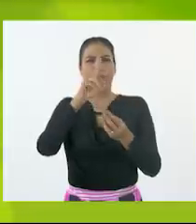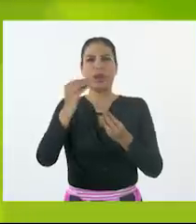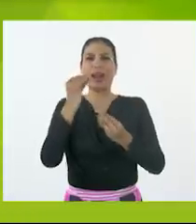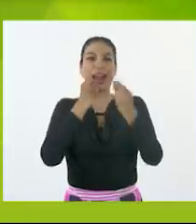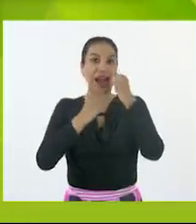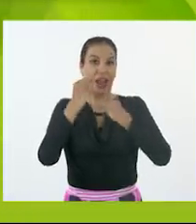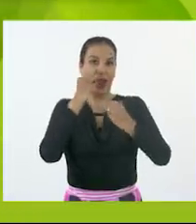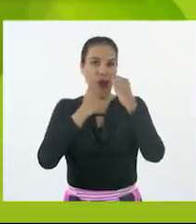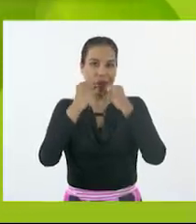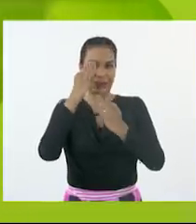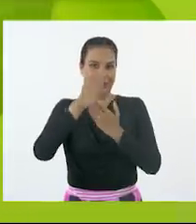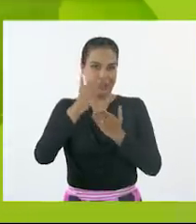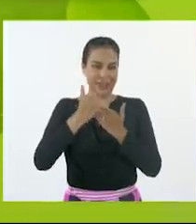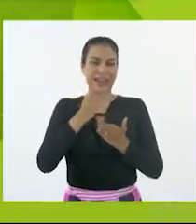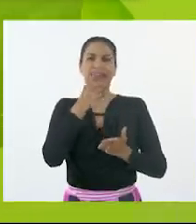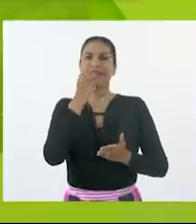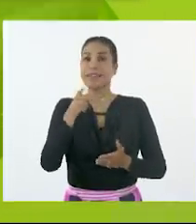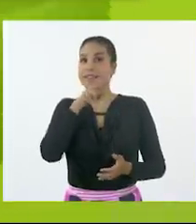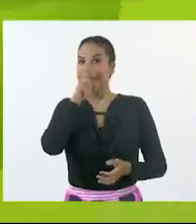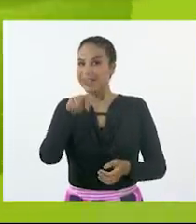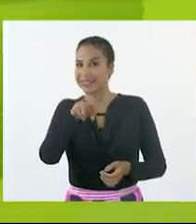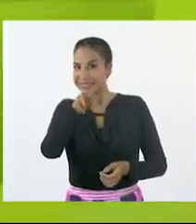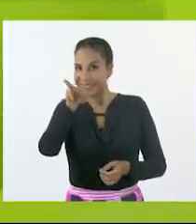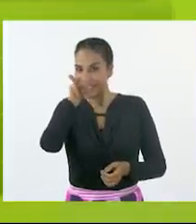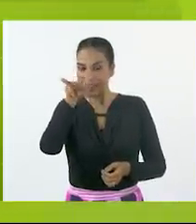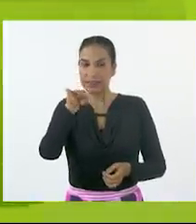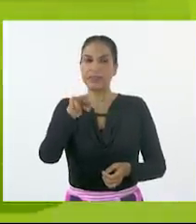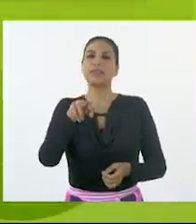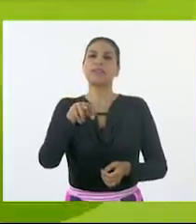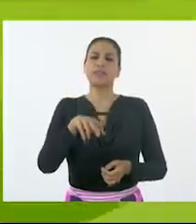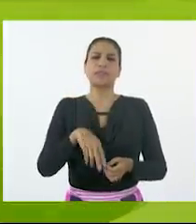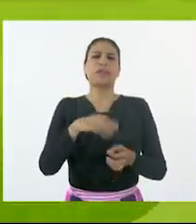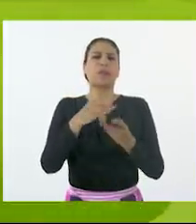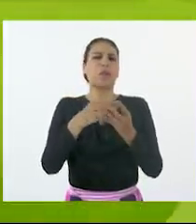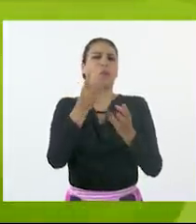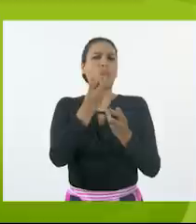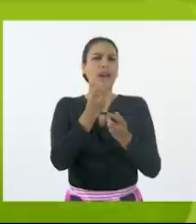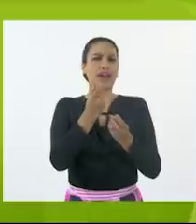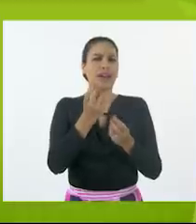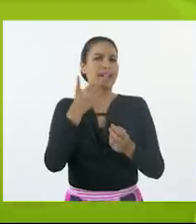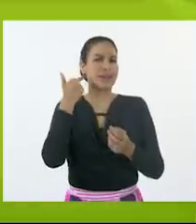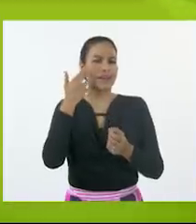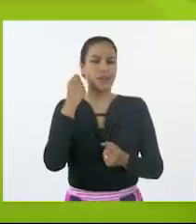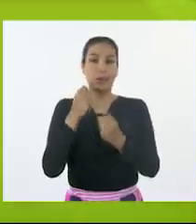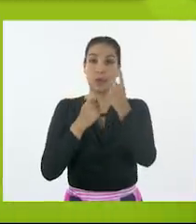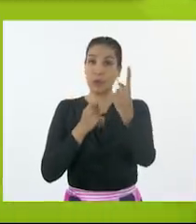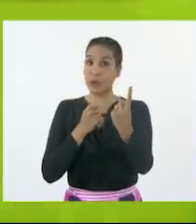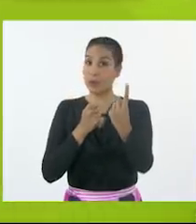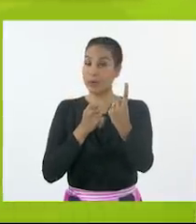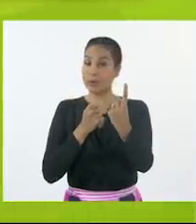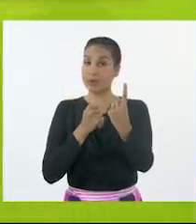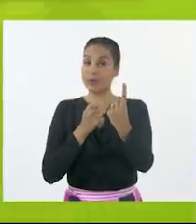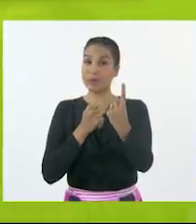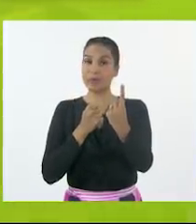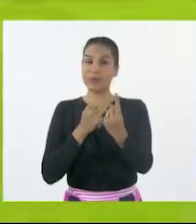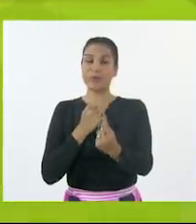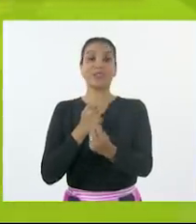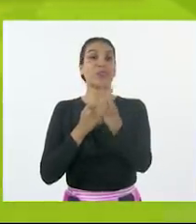comeré, dijo la serpiente. Cuenta ratones. Uno,